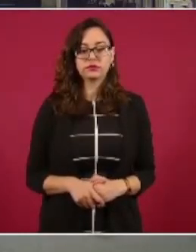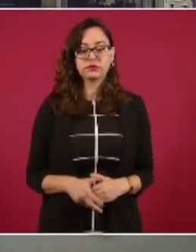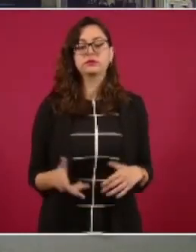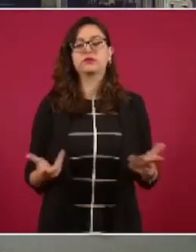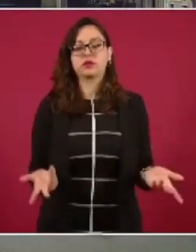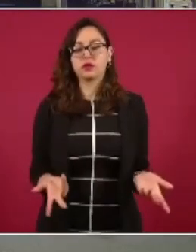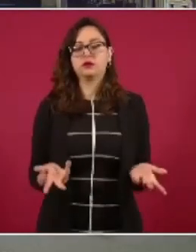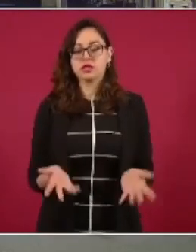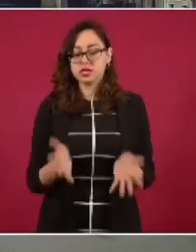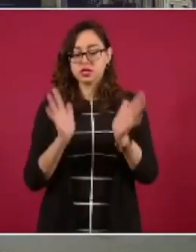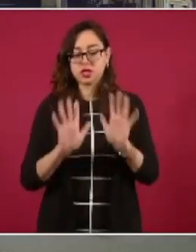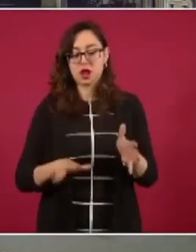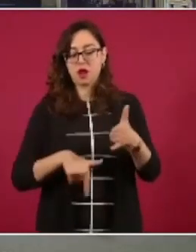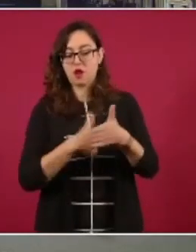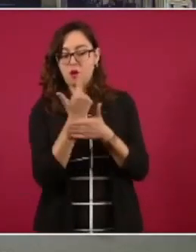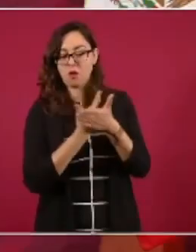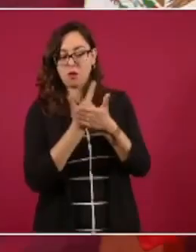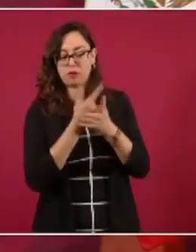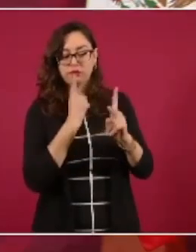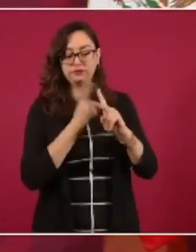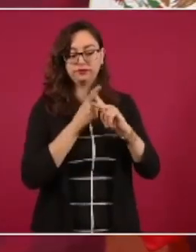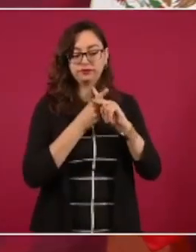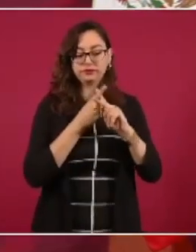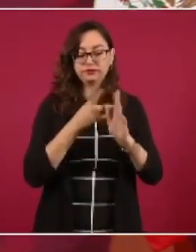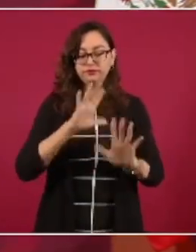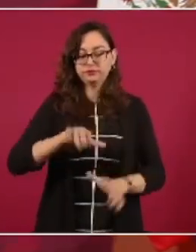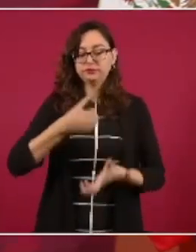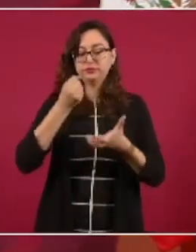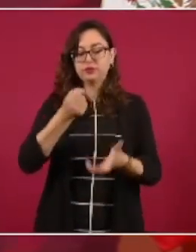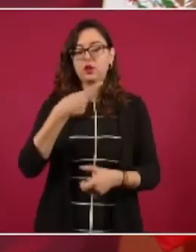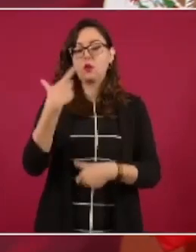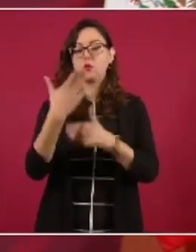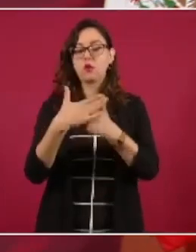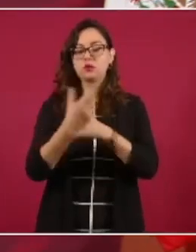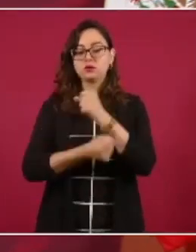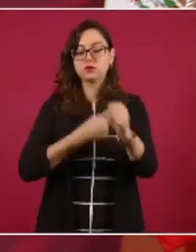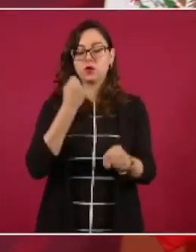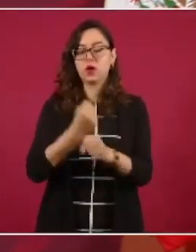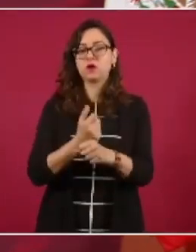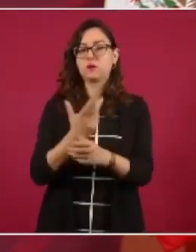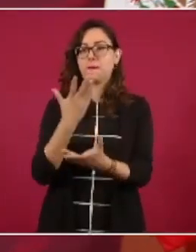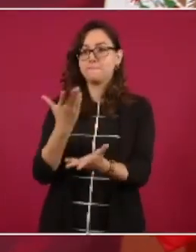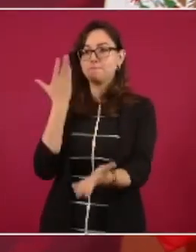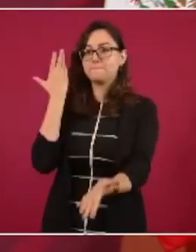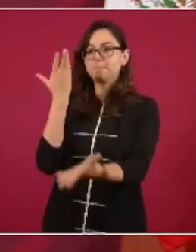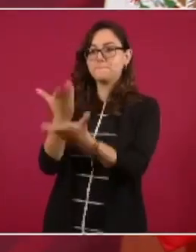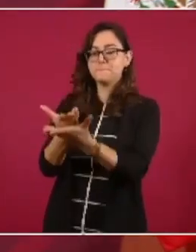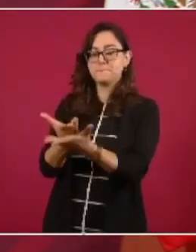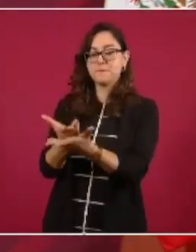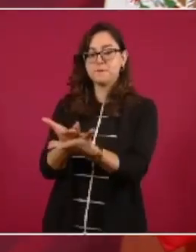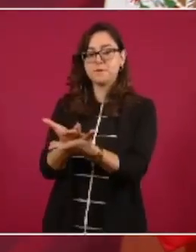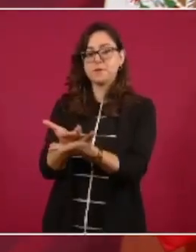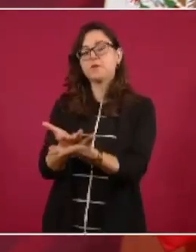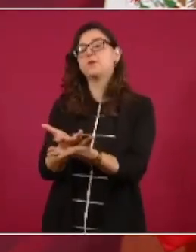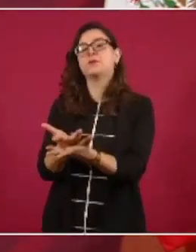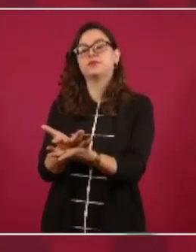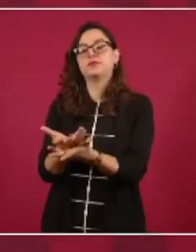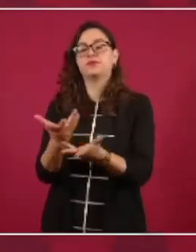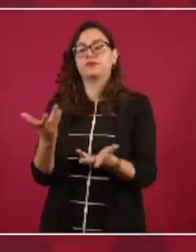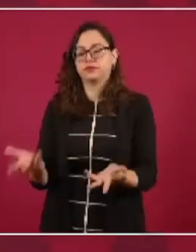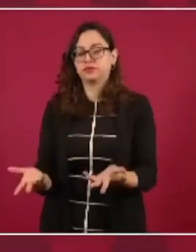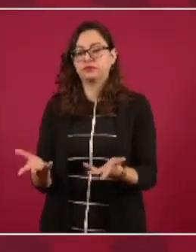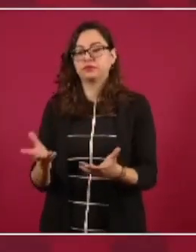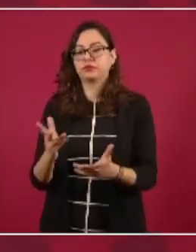para el presupuesto del año próximo y se garantiza que no